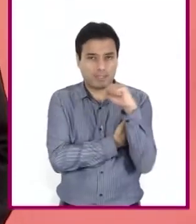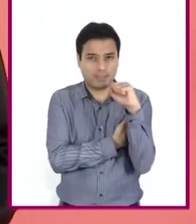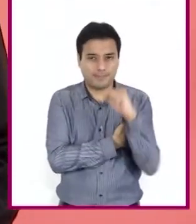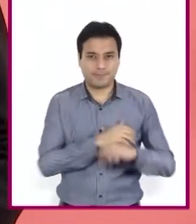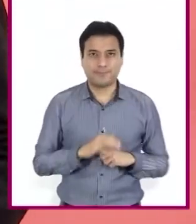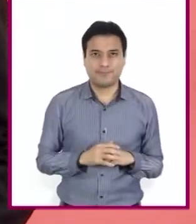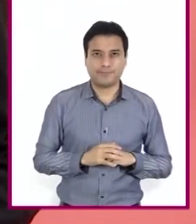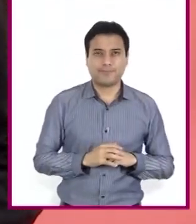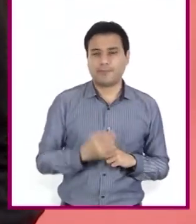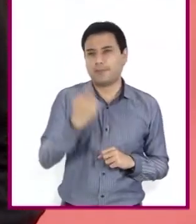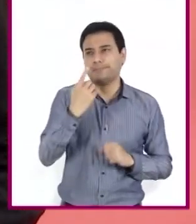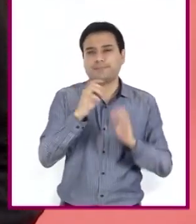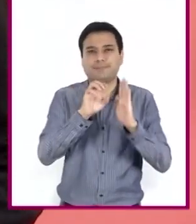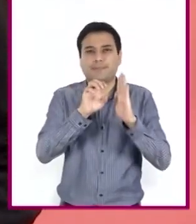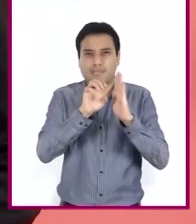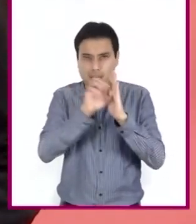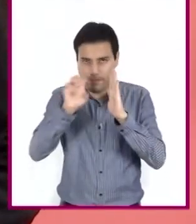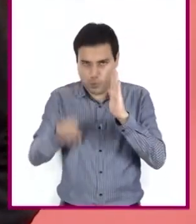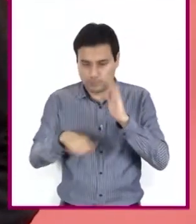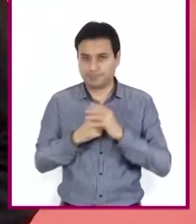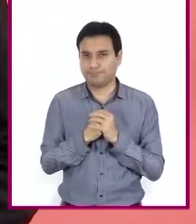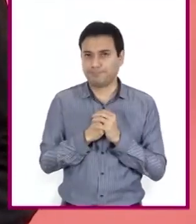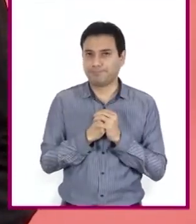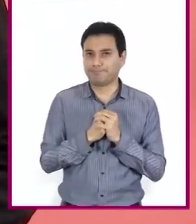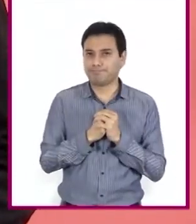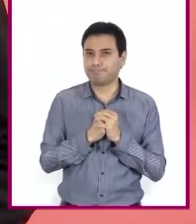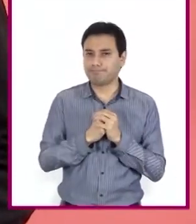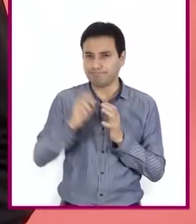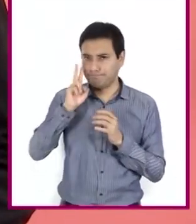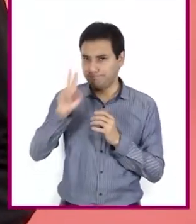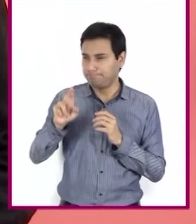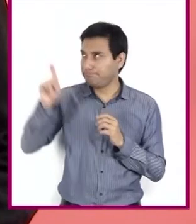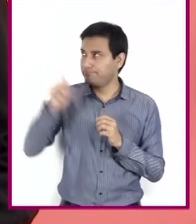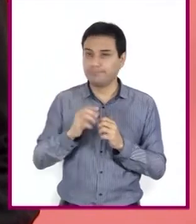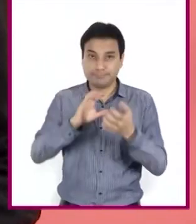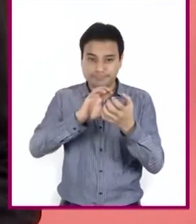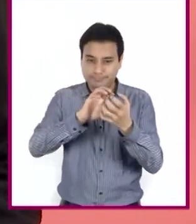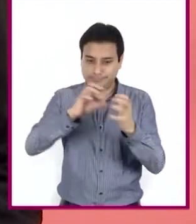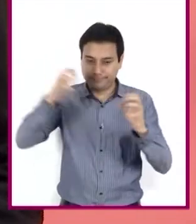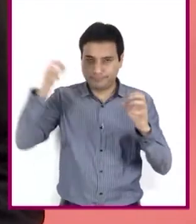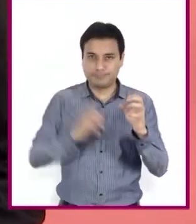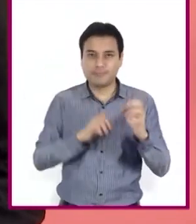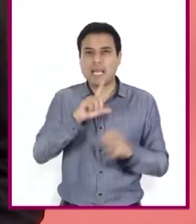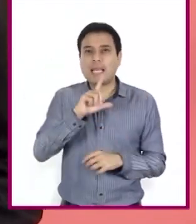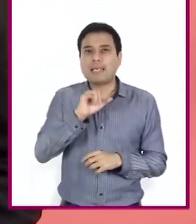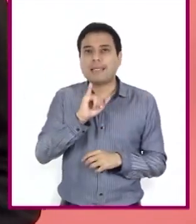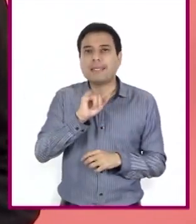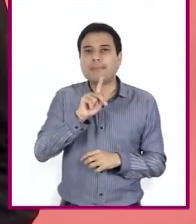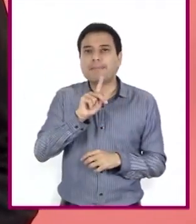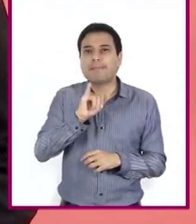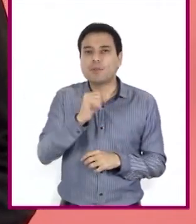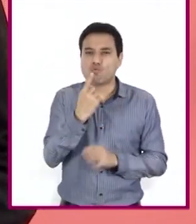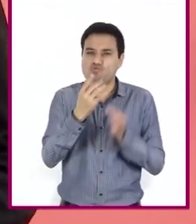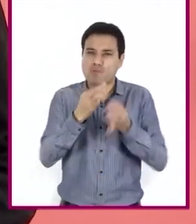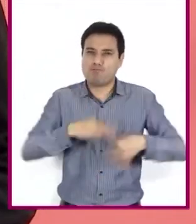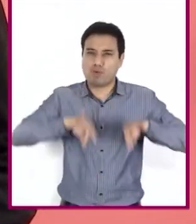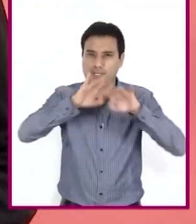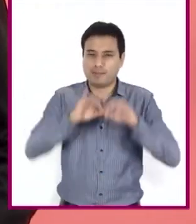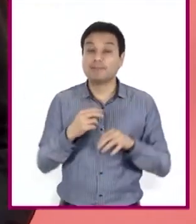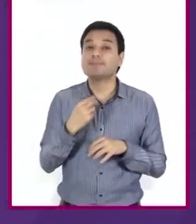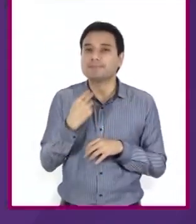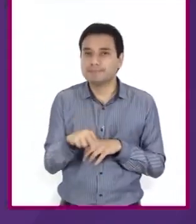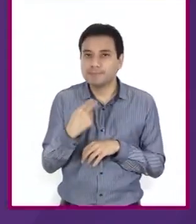Como ejemplo de lípidos, observemos con detenimiento la siguiente estructura de uno de los lípidos más importantes, el